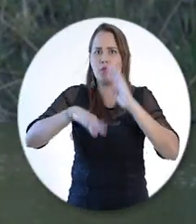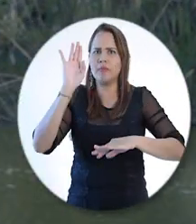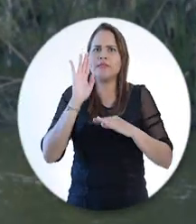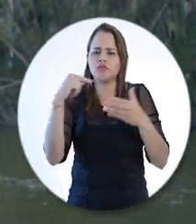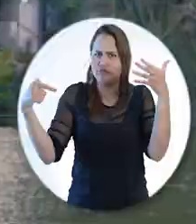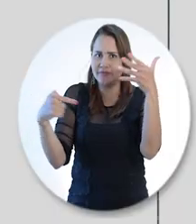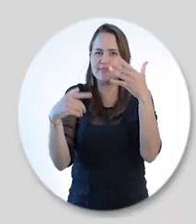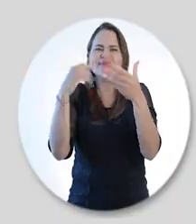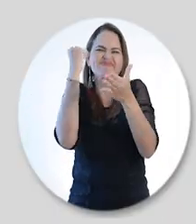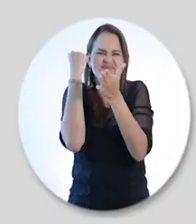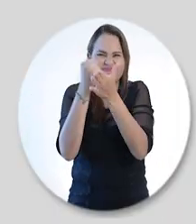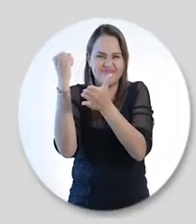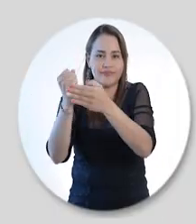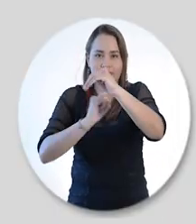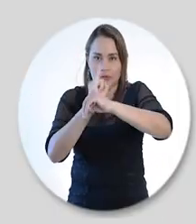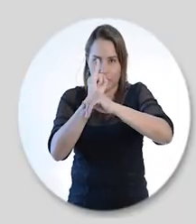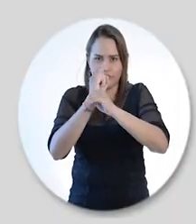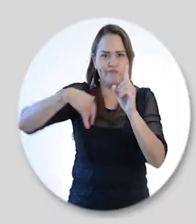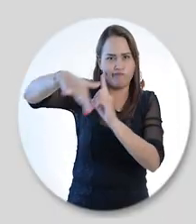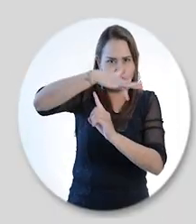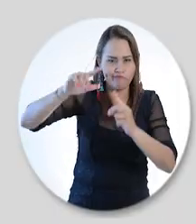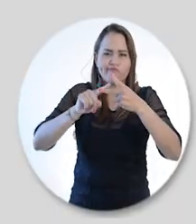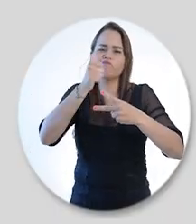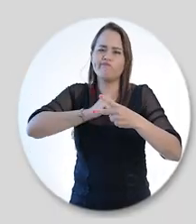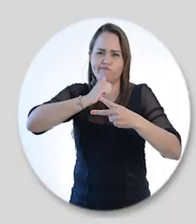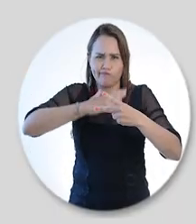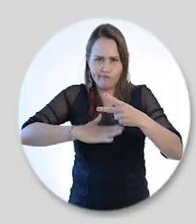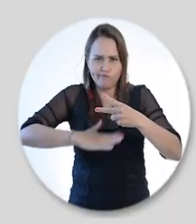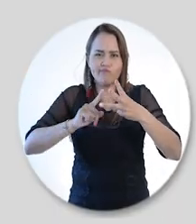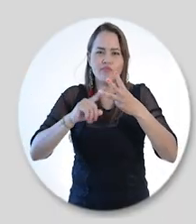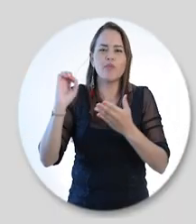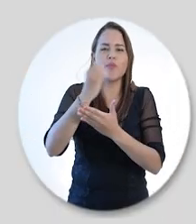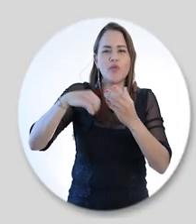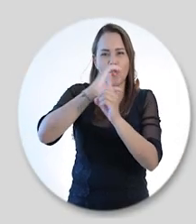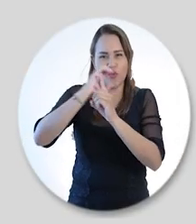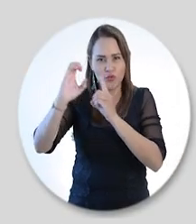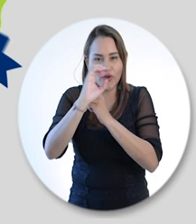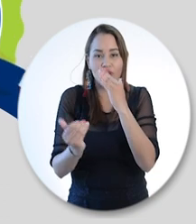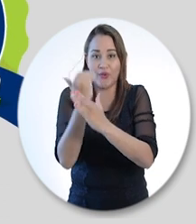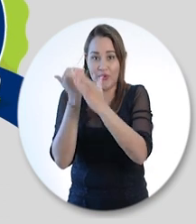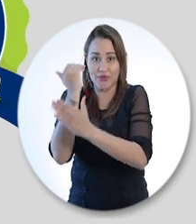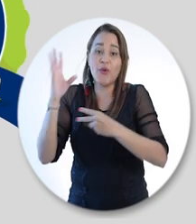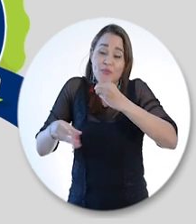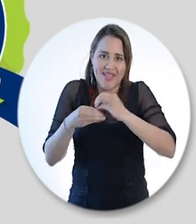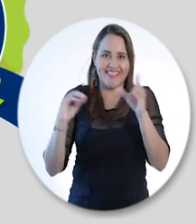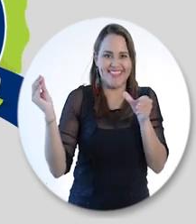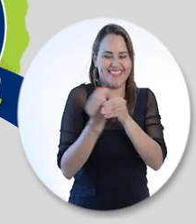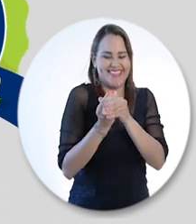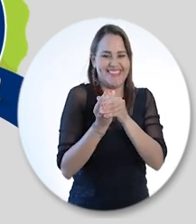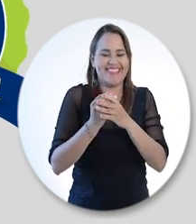sellos institucionales de sostenibilidad, resiliencia, biocultural, innovación e inclusión.